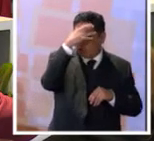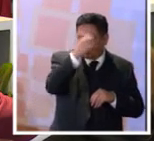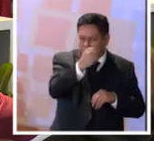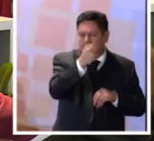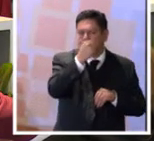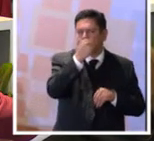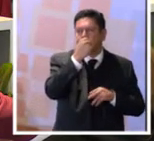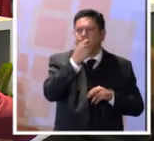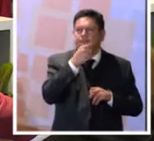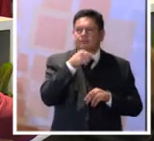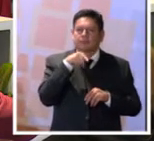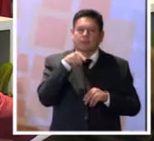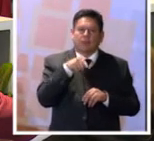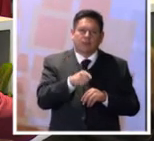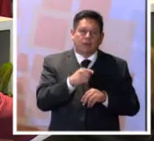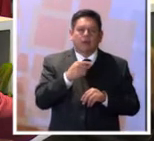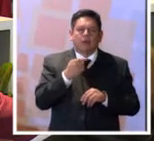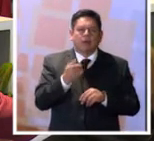comparte